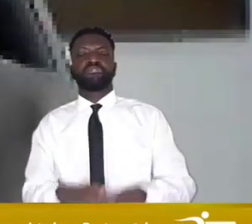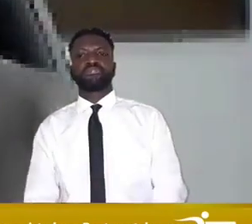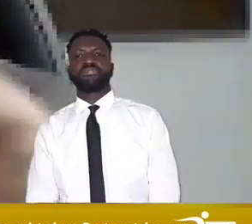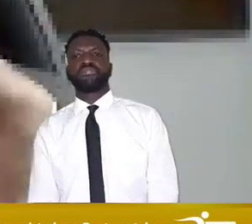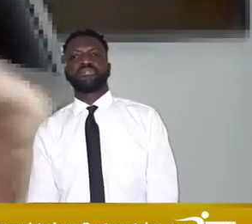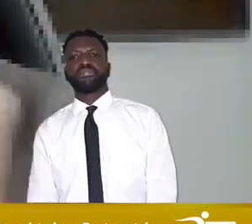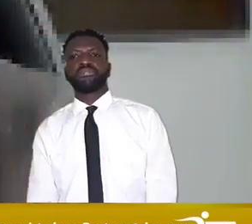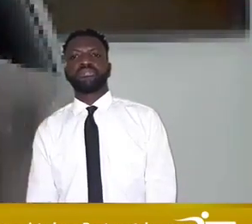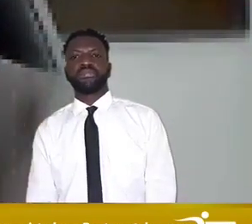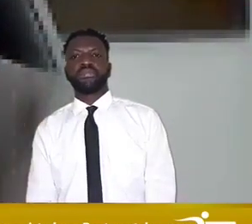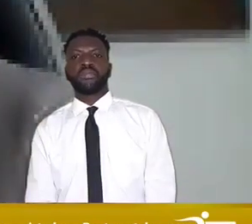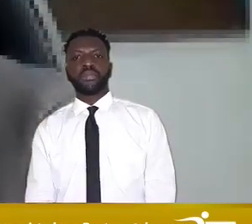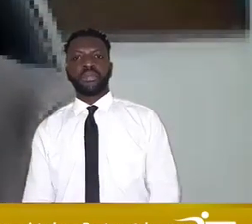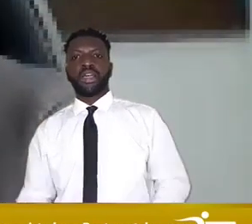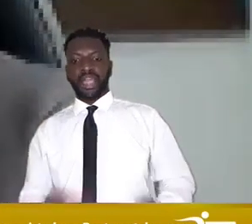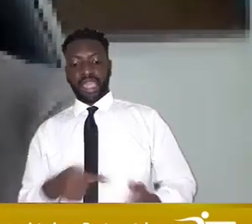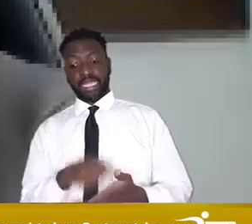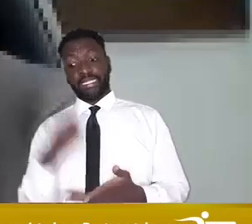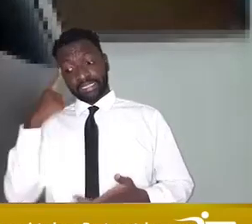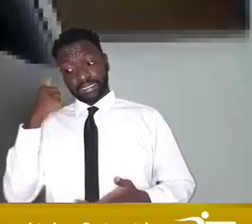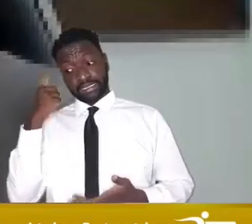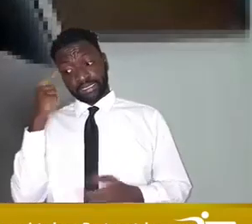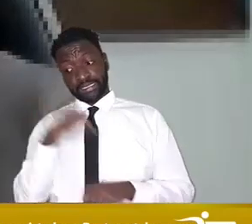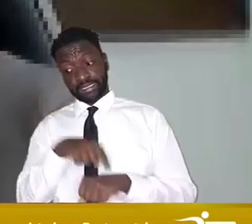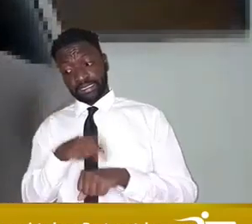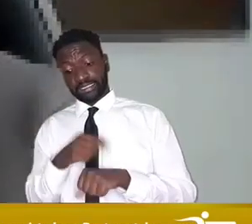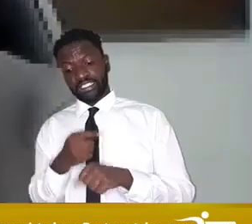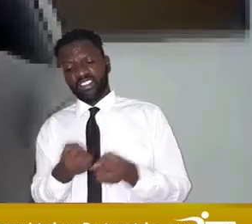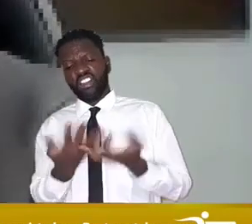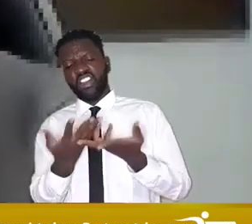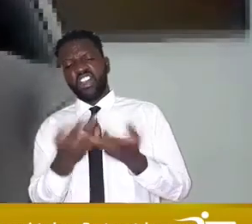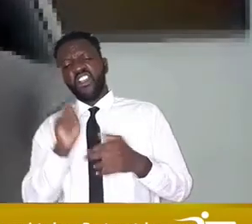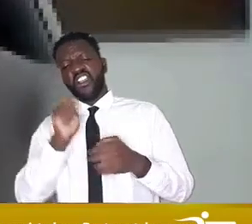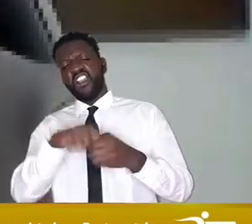hora de cuestionar cómo estamos sembrando.